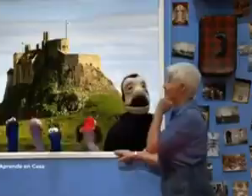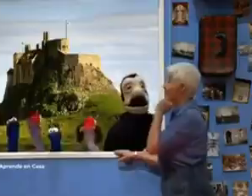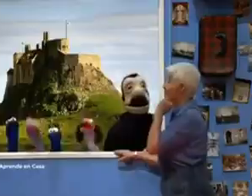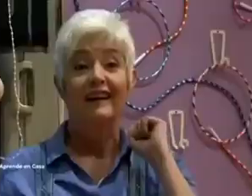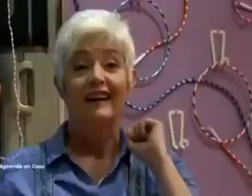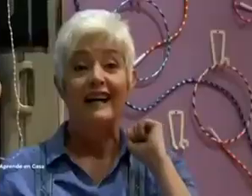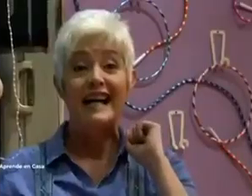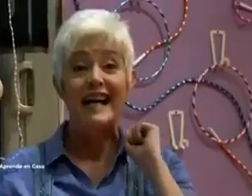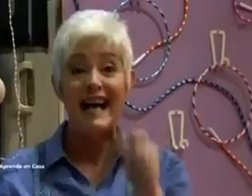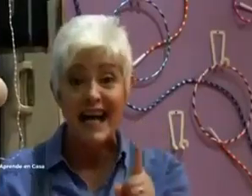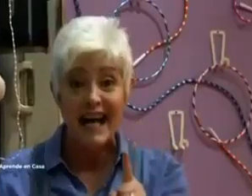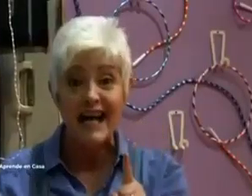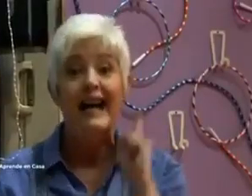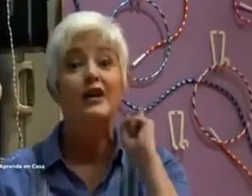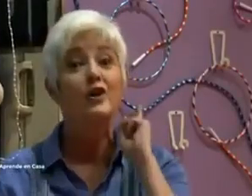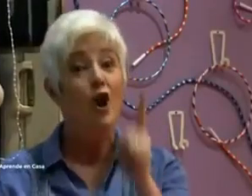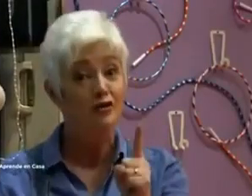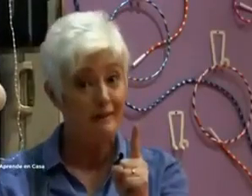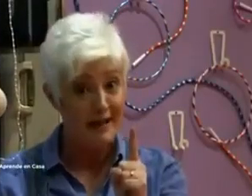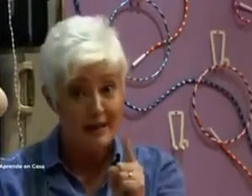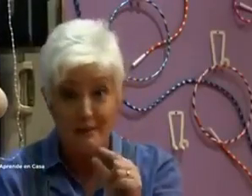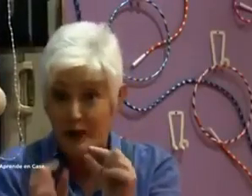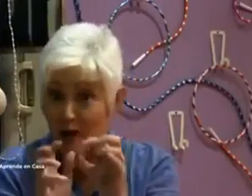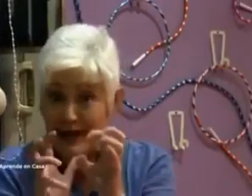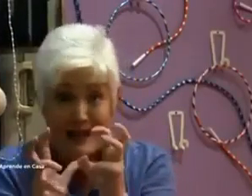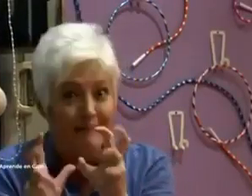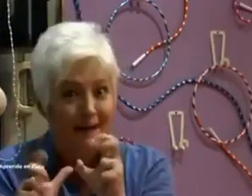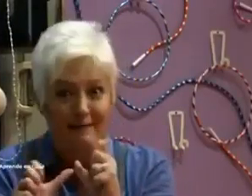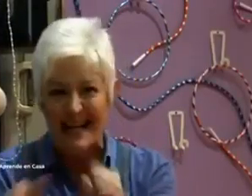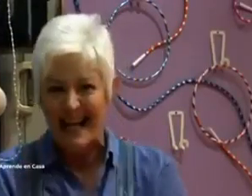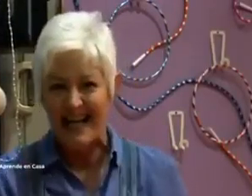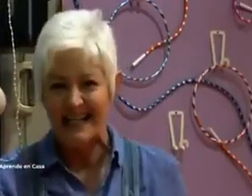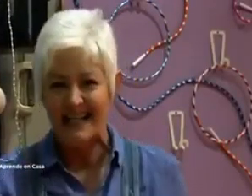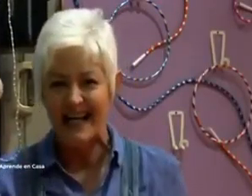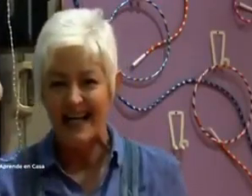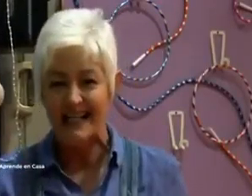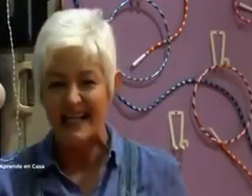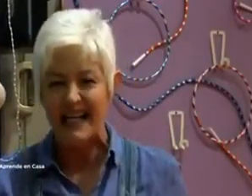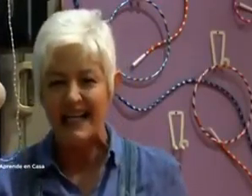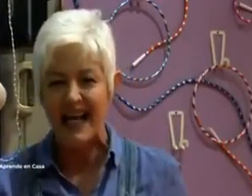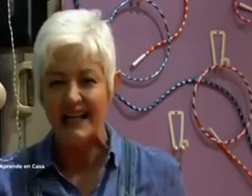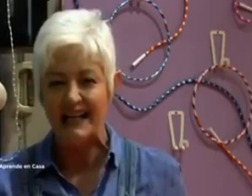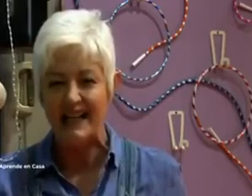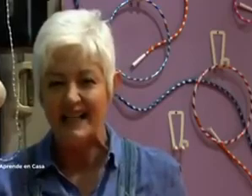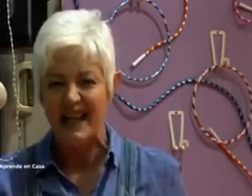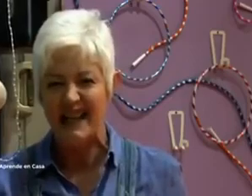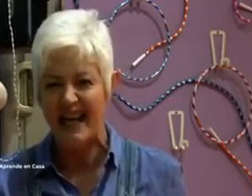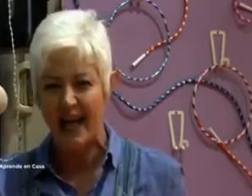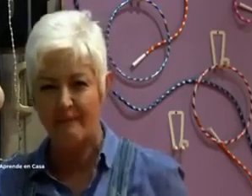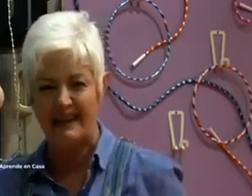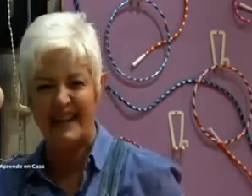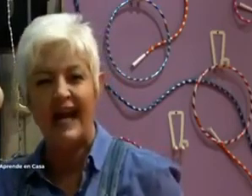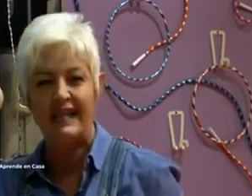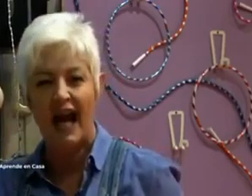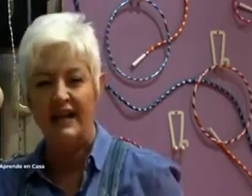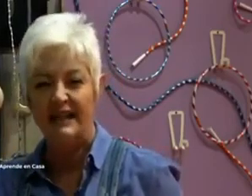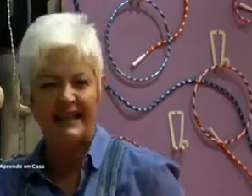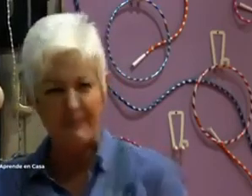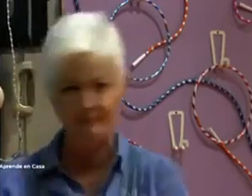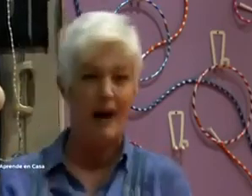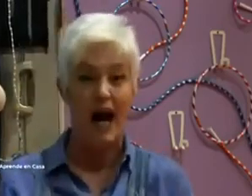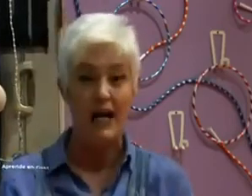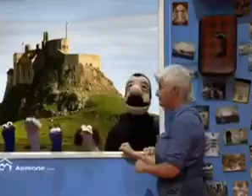¡Viva! ¡Viva el Capitán Gato! Y no se vayan porque ahorita van a ver las escenas inéditas de la